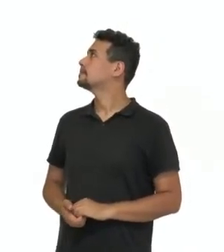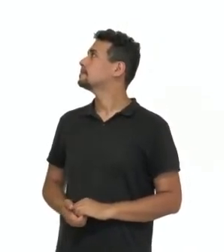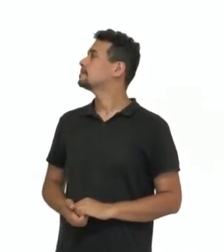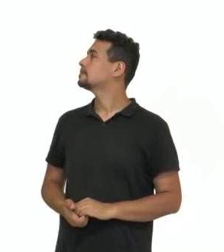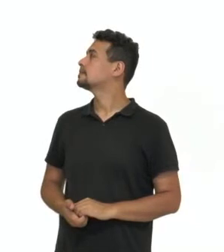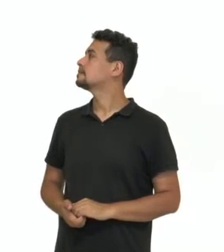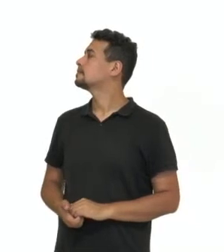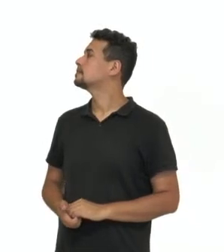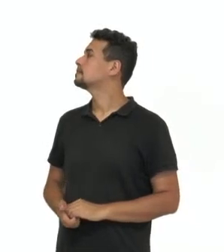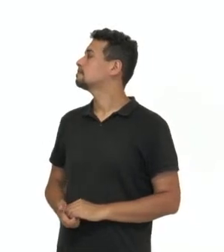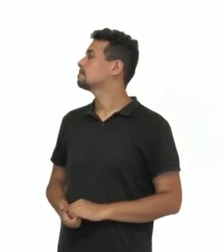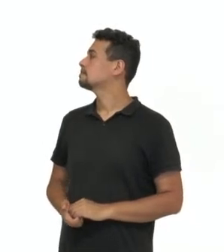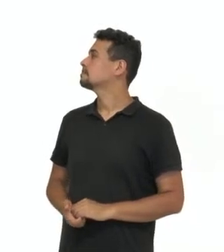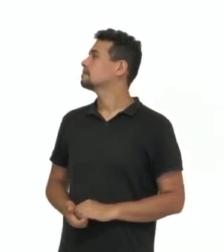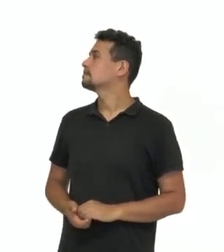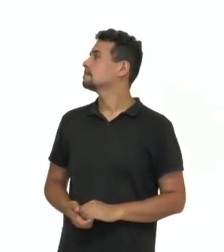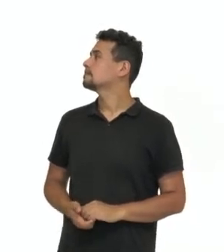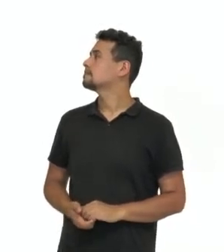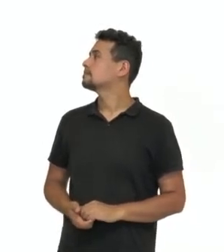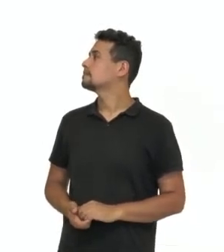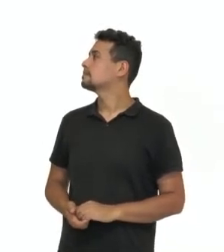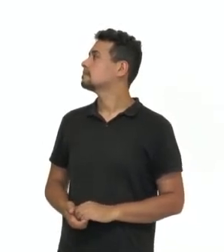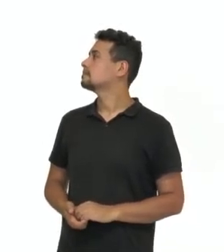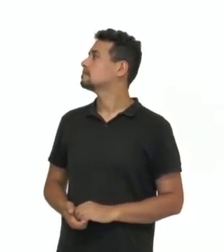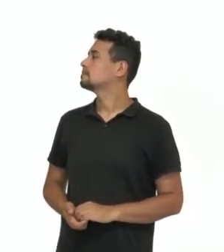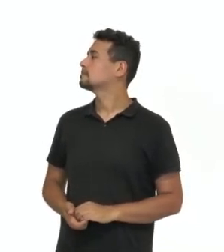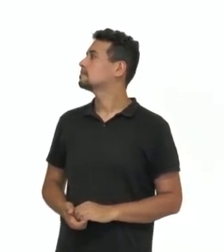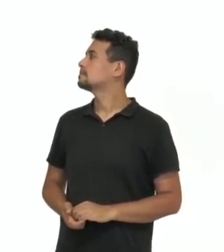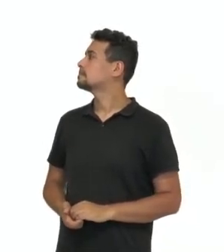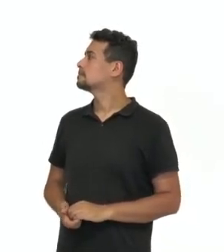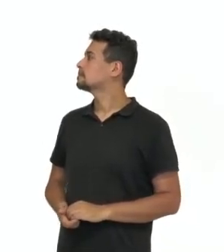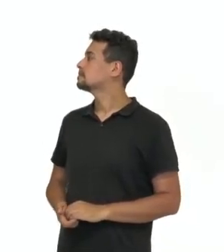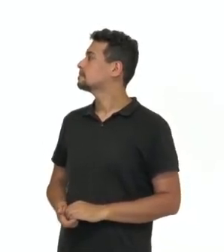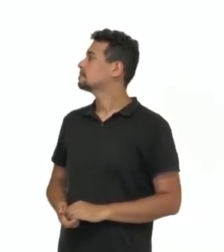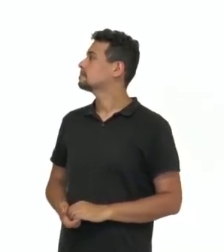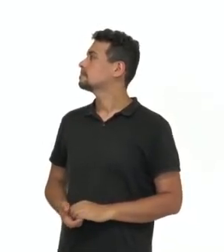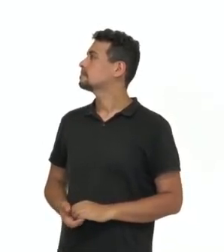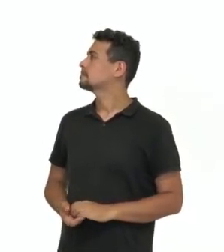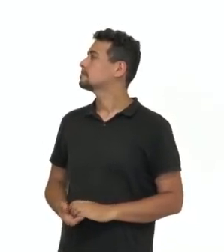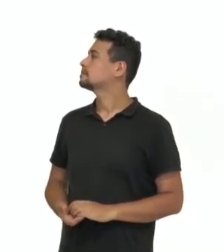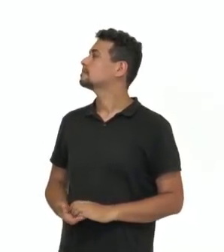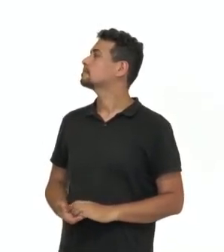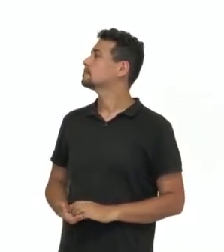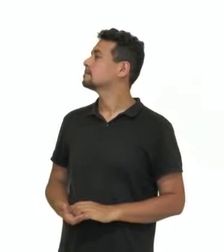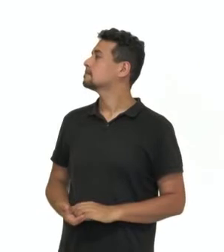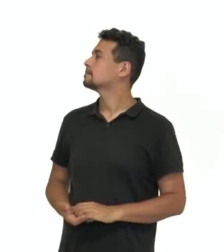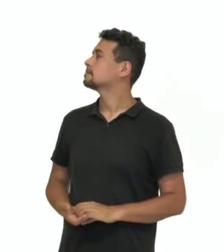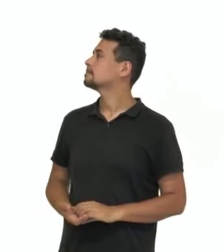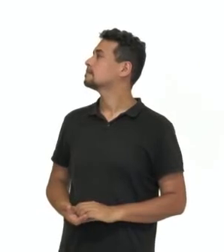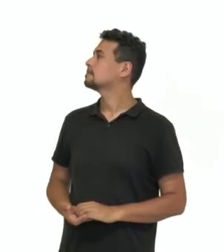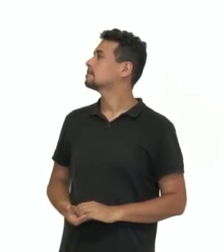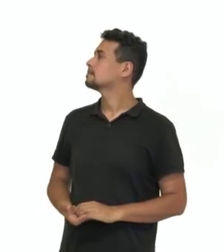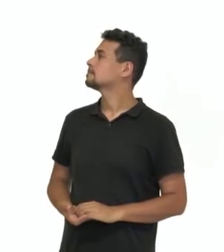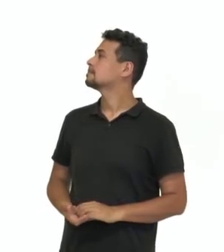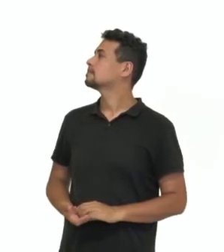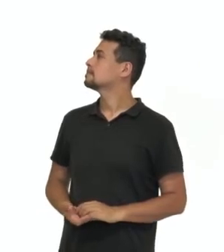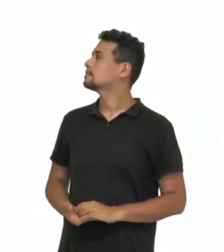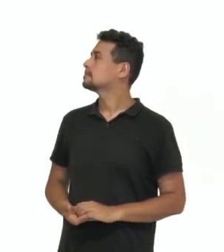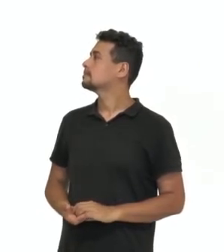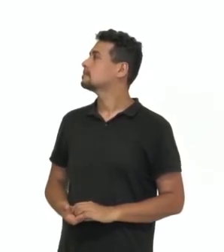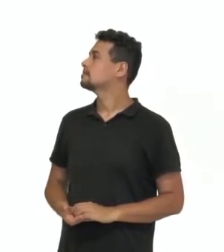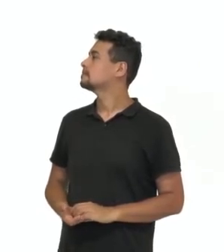visteis, vosotros, vosotras dijisteis. Ellos y ellas vieron, ellos y ellas